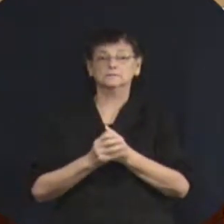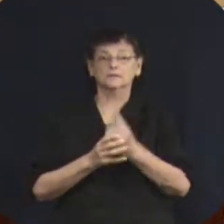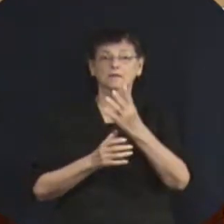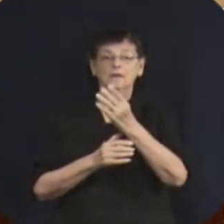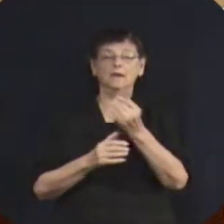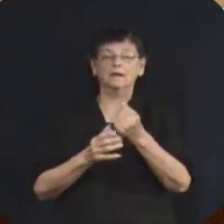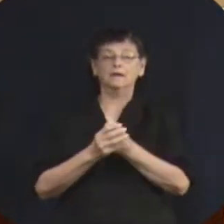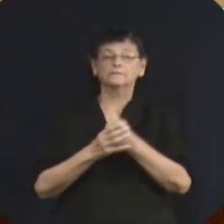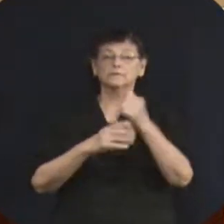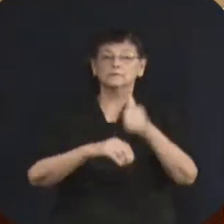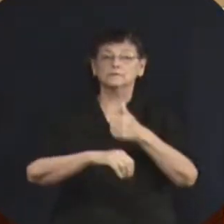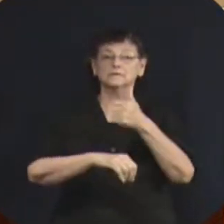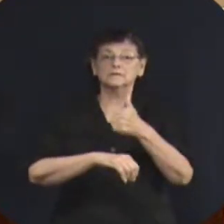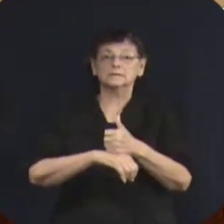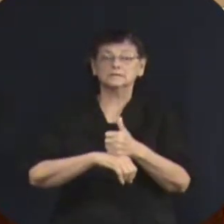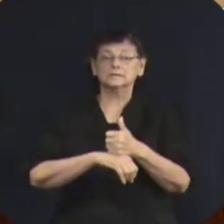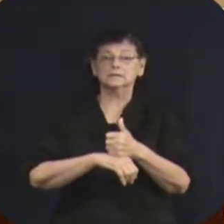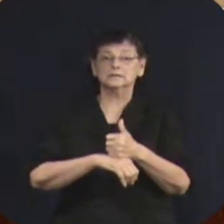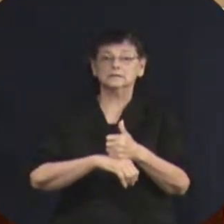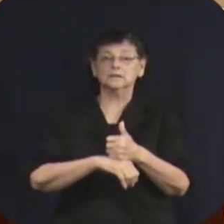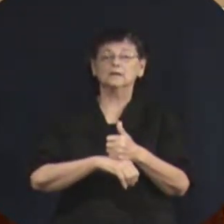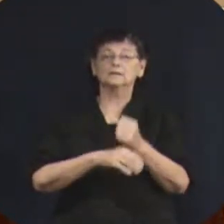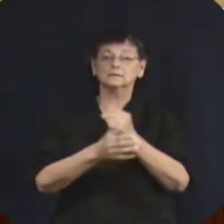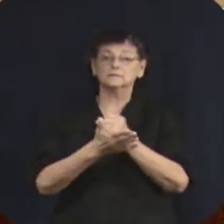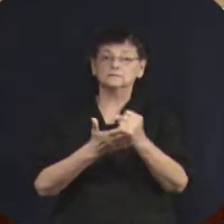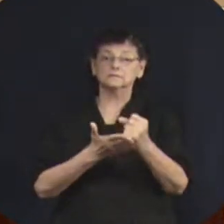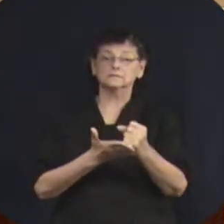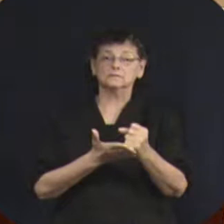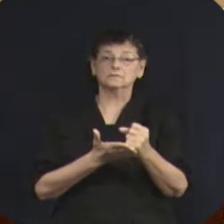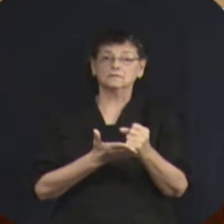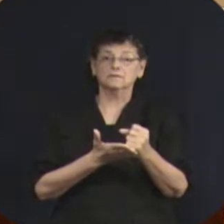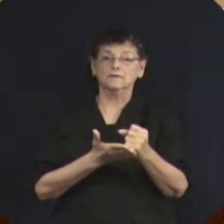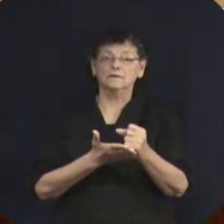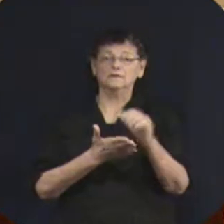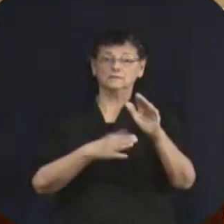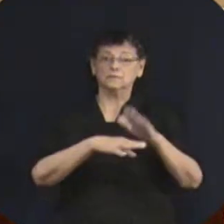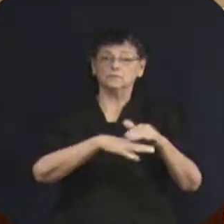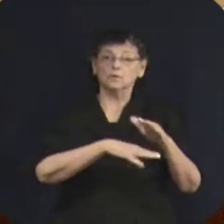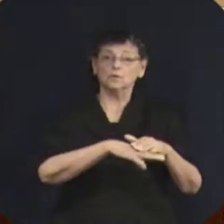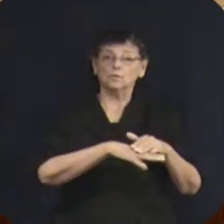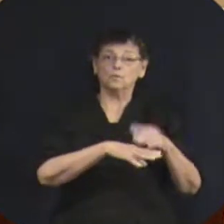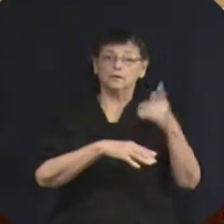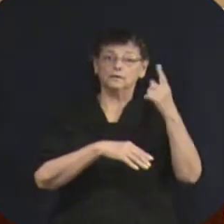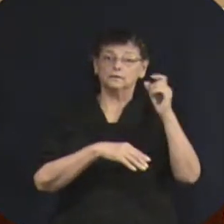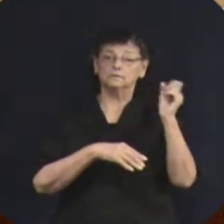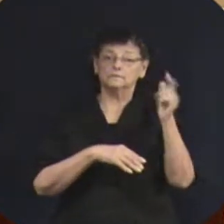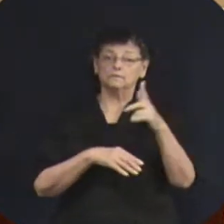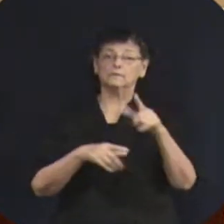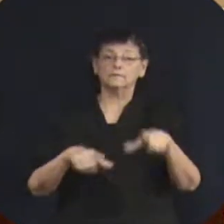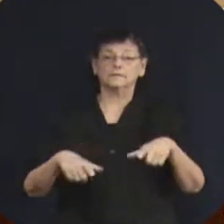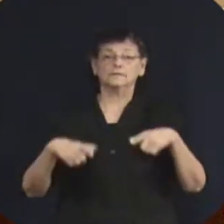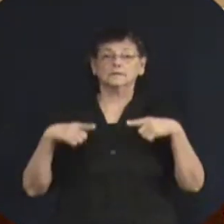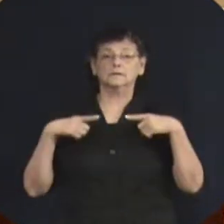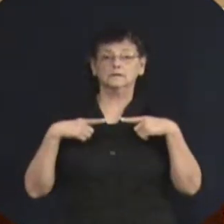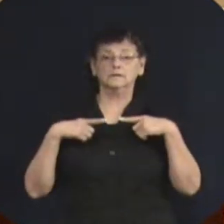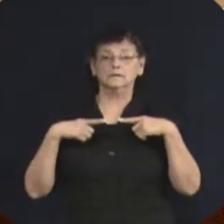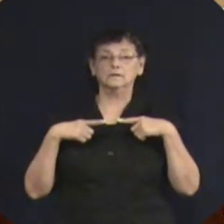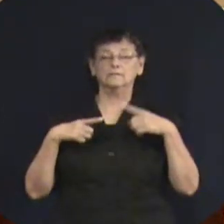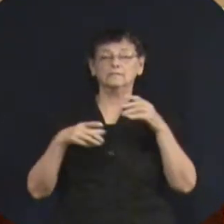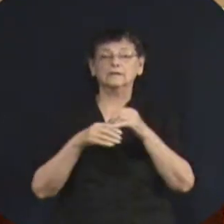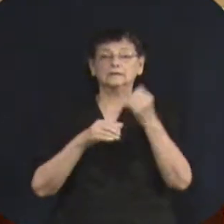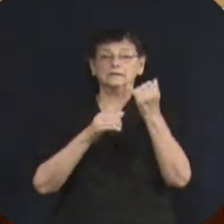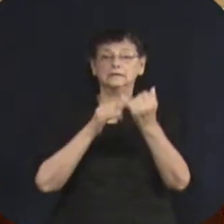y fueron puestas en las Escrituras como advertencia para los que vivimos en